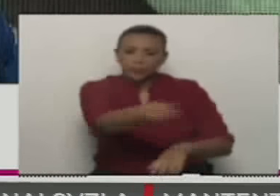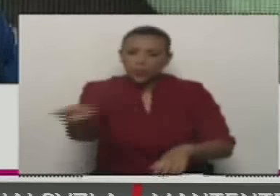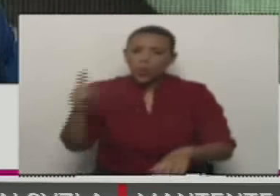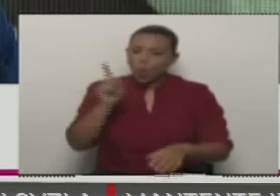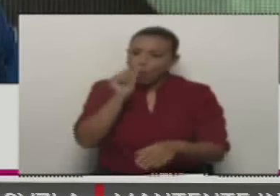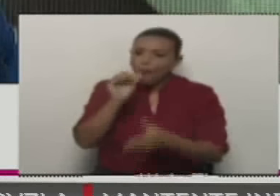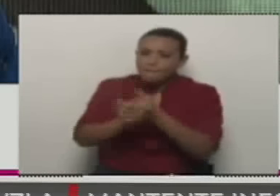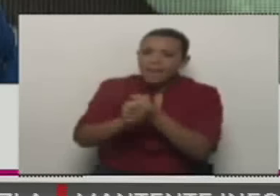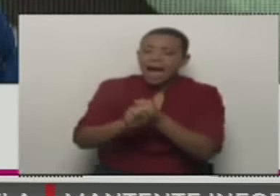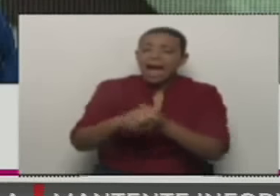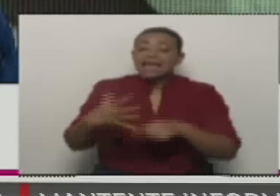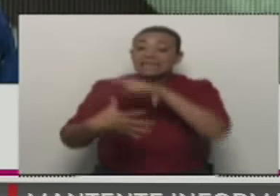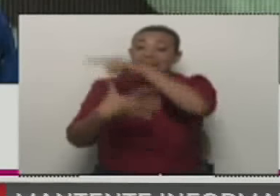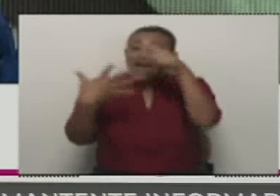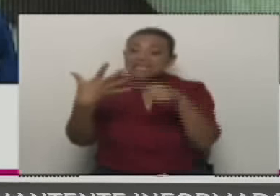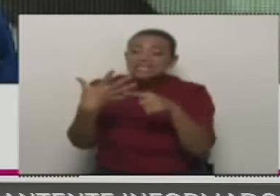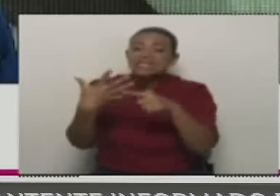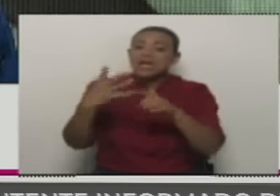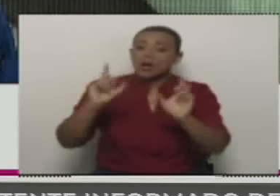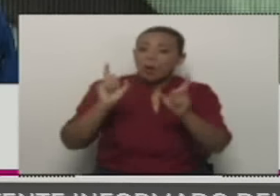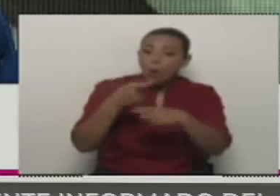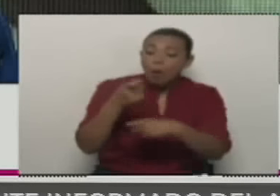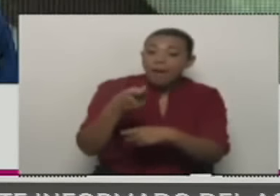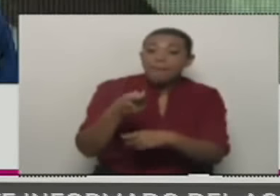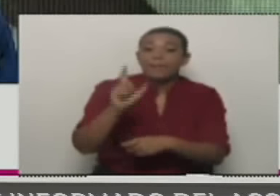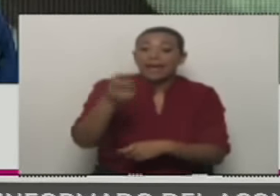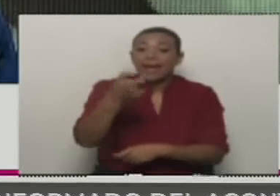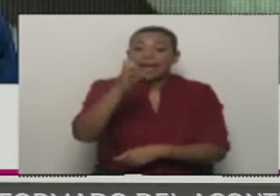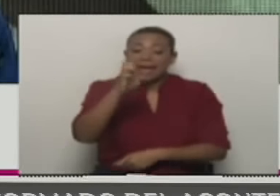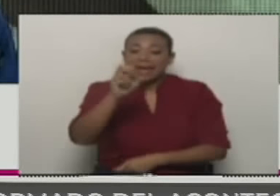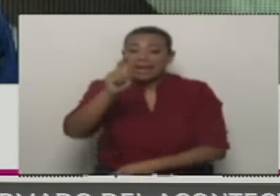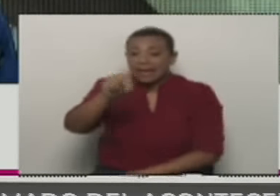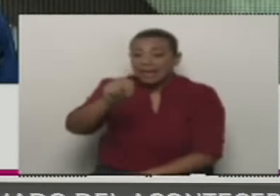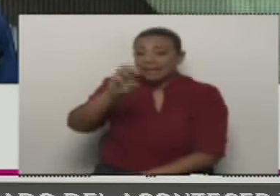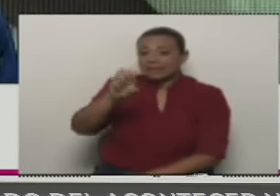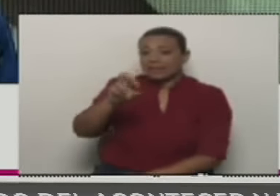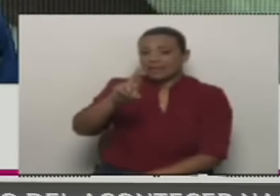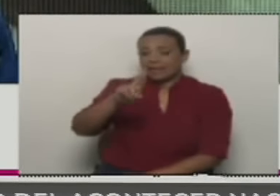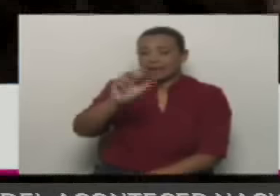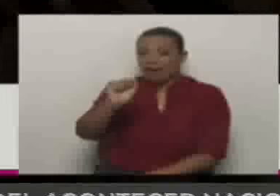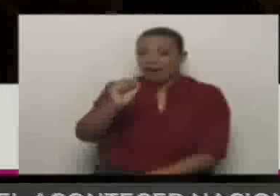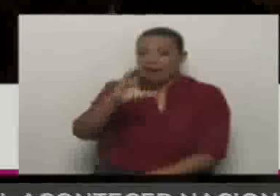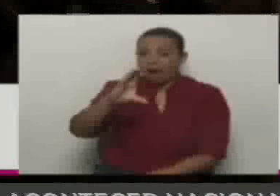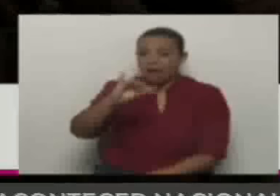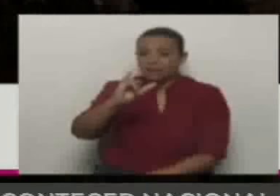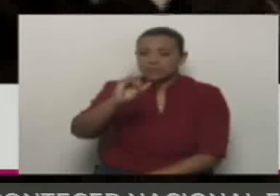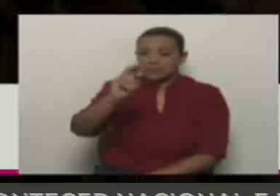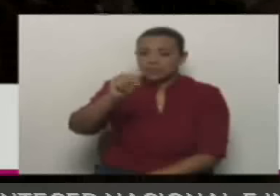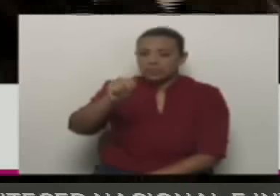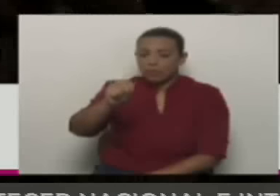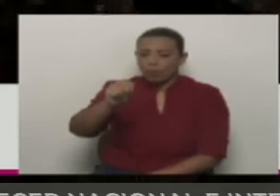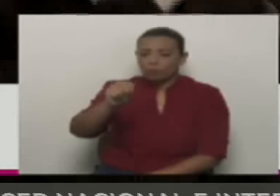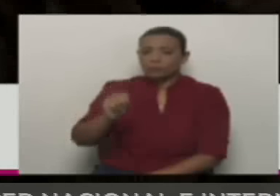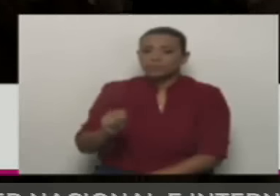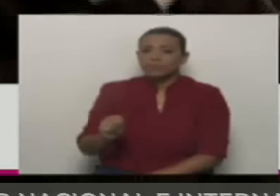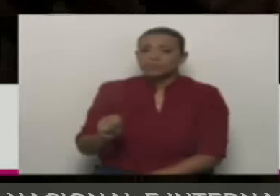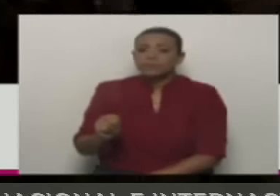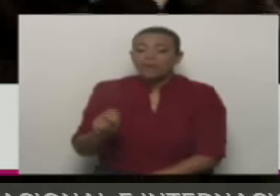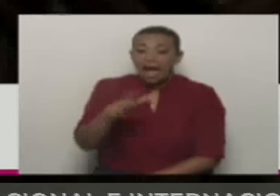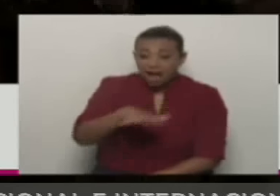compañeros de la 5G, aquí está el movimiento de la 5G, vamos a dar un aplauso, ¿vale? A los 5G.